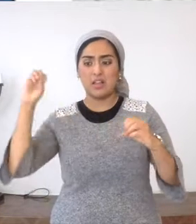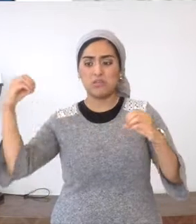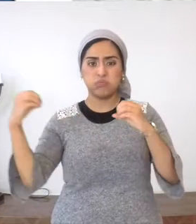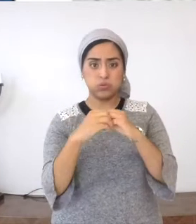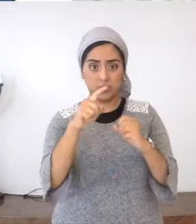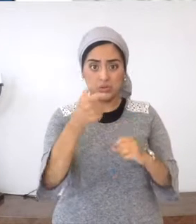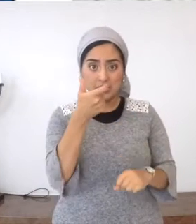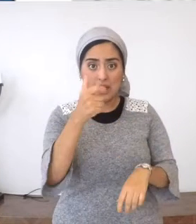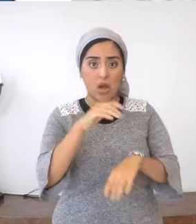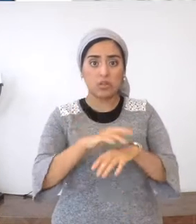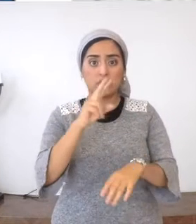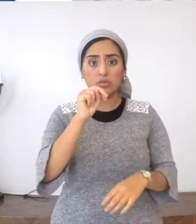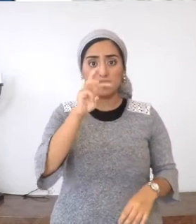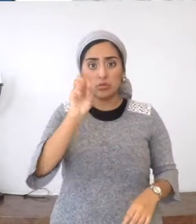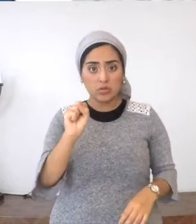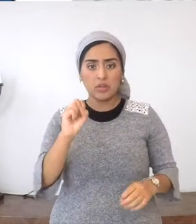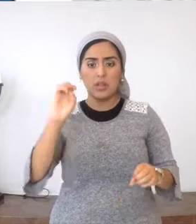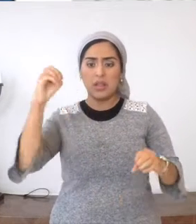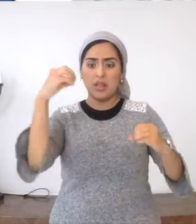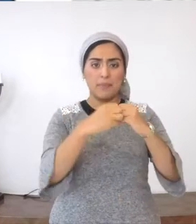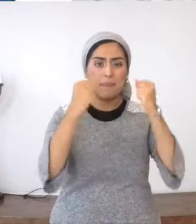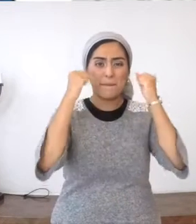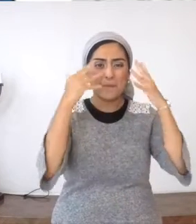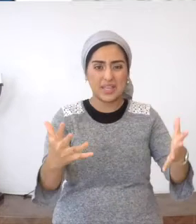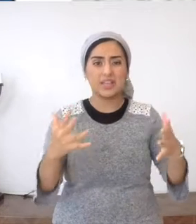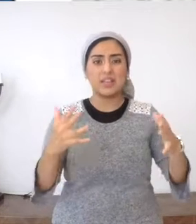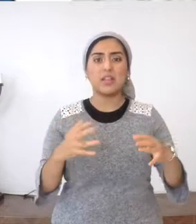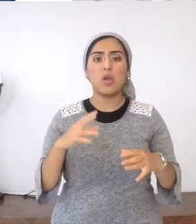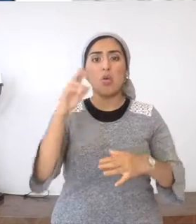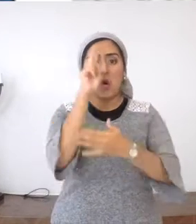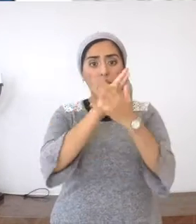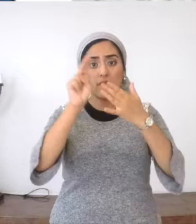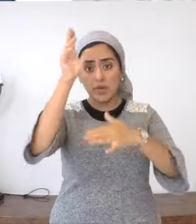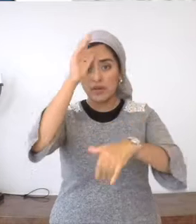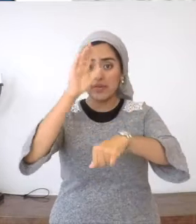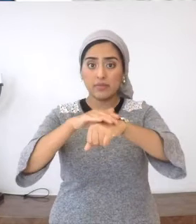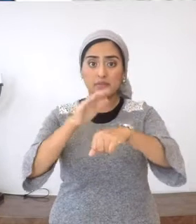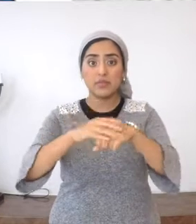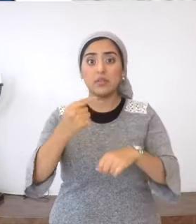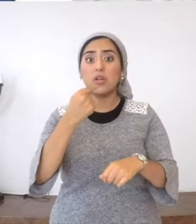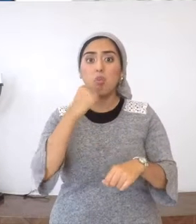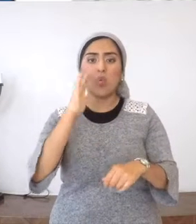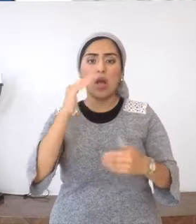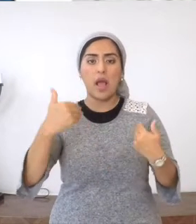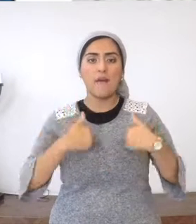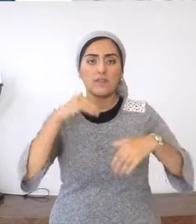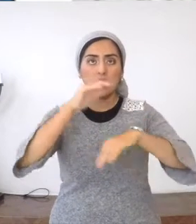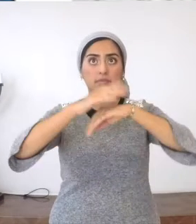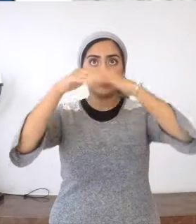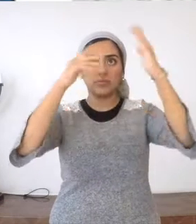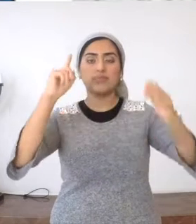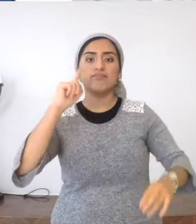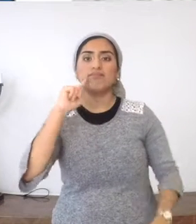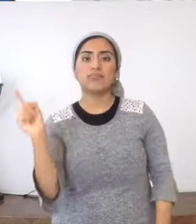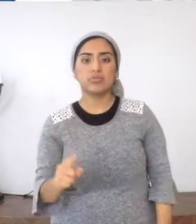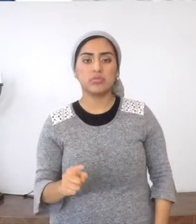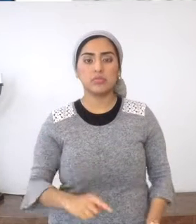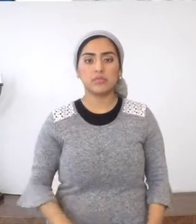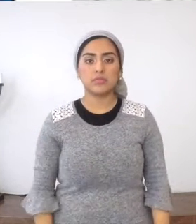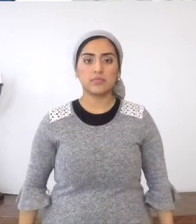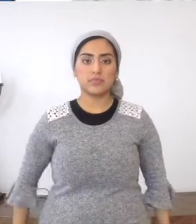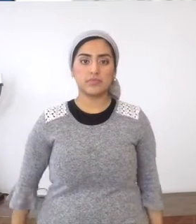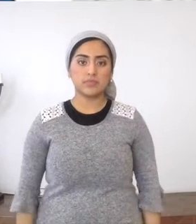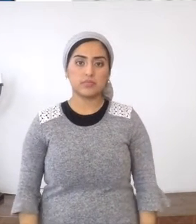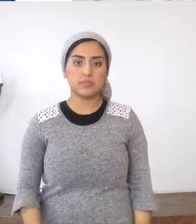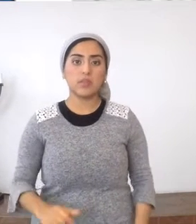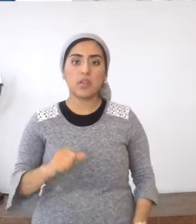Están cayendo Cantidad de meteoritos No sé si han visto Ustedes en las noticias Meteoritos acá Allá Acá El Eterno está avisando Porque dice